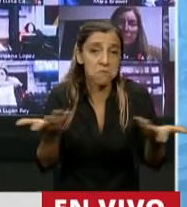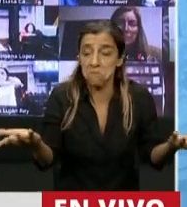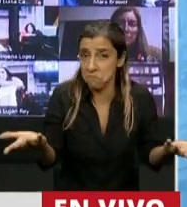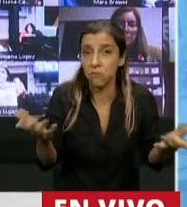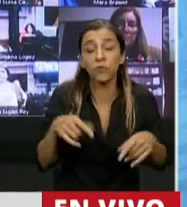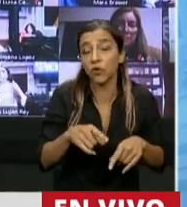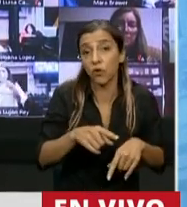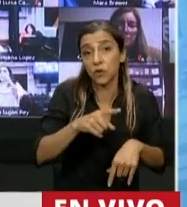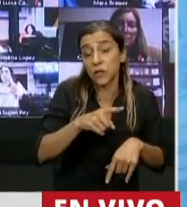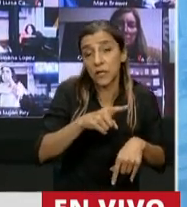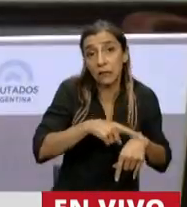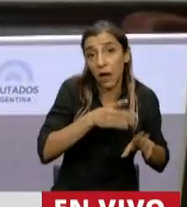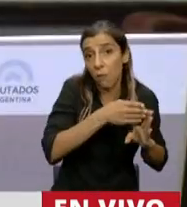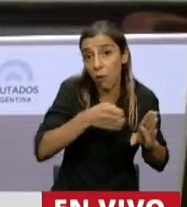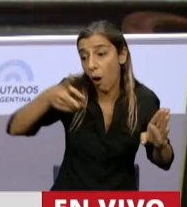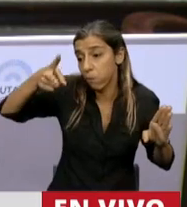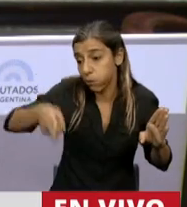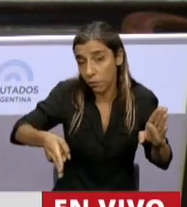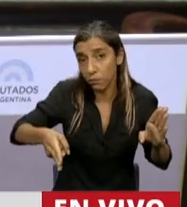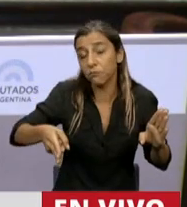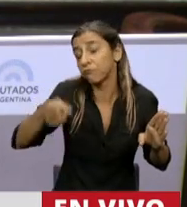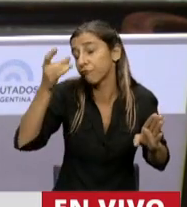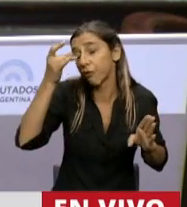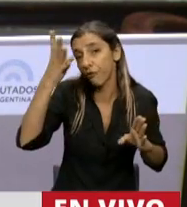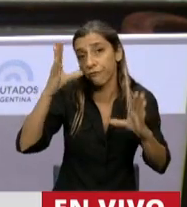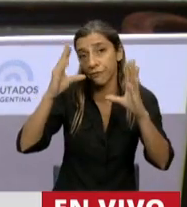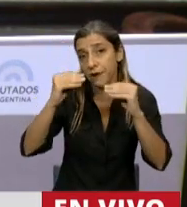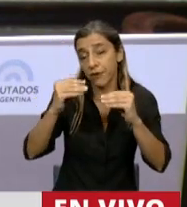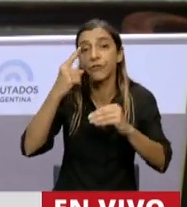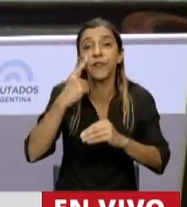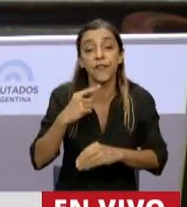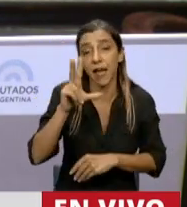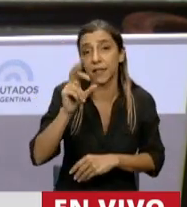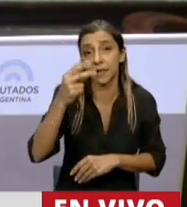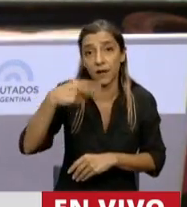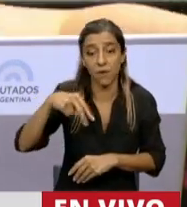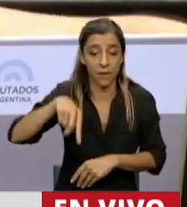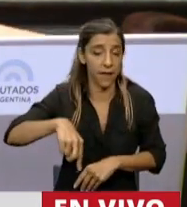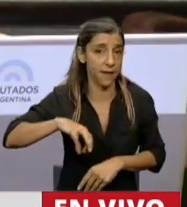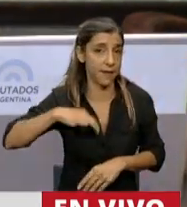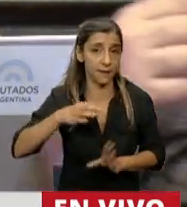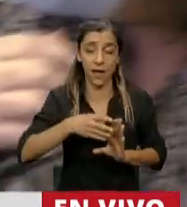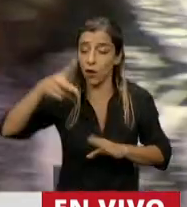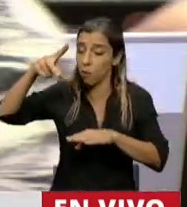las 24 horas del día 30 de noviembre del corriente año.